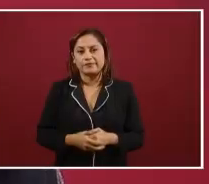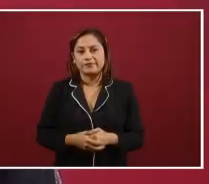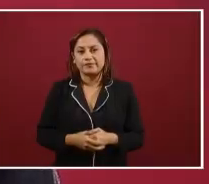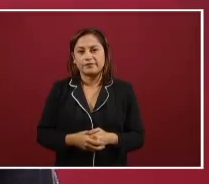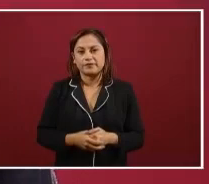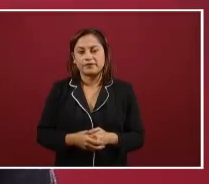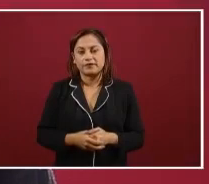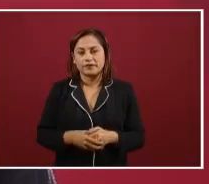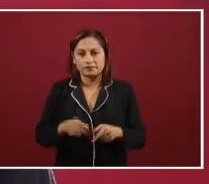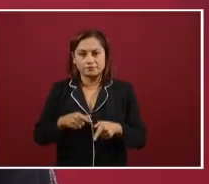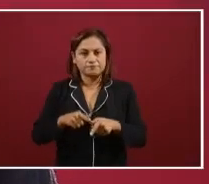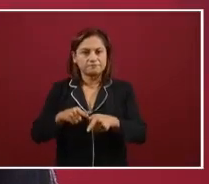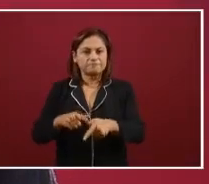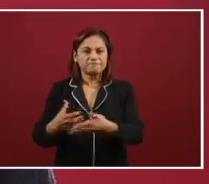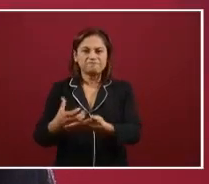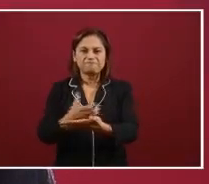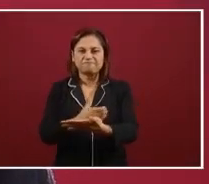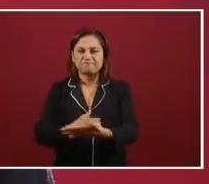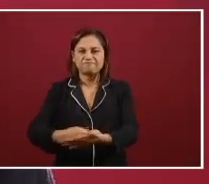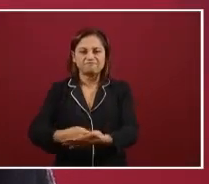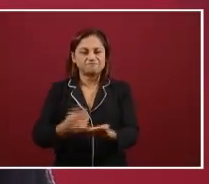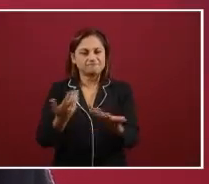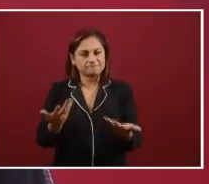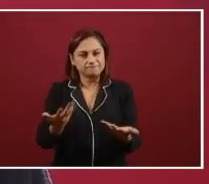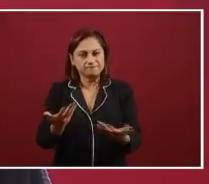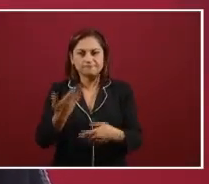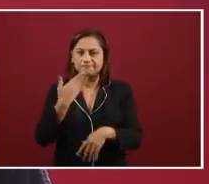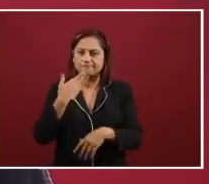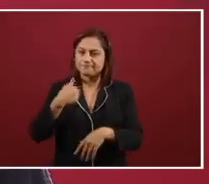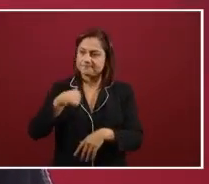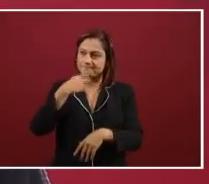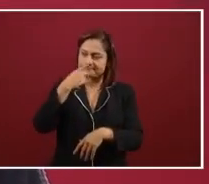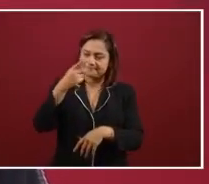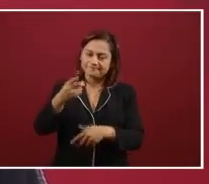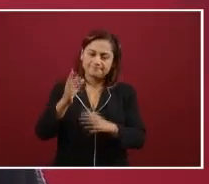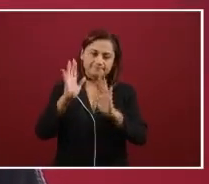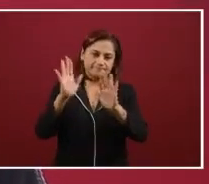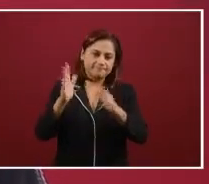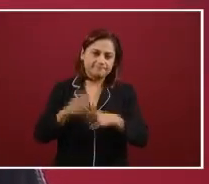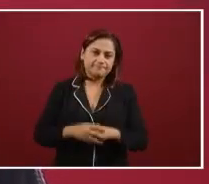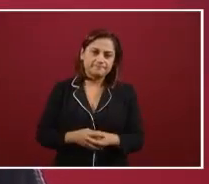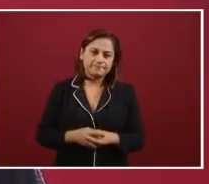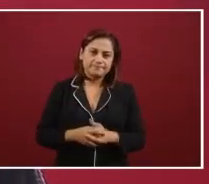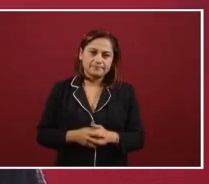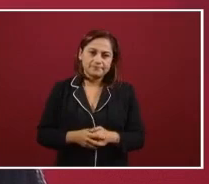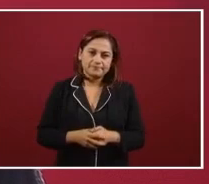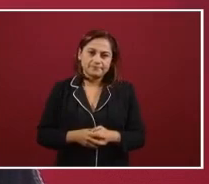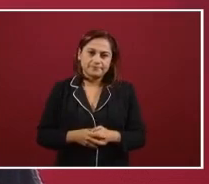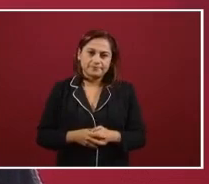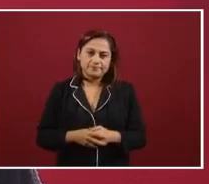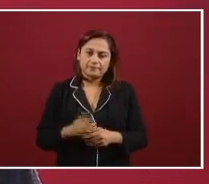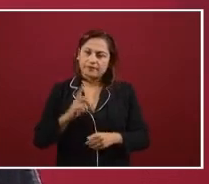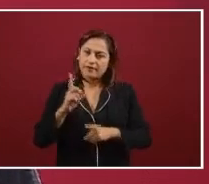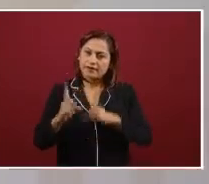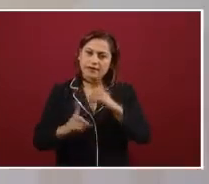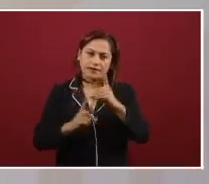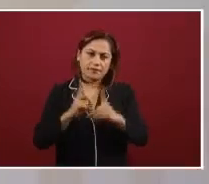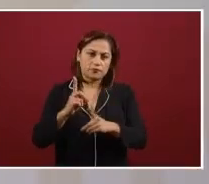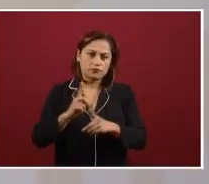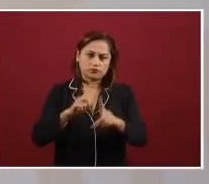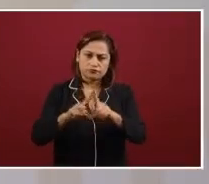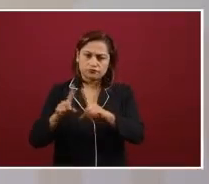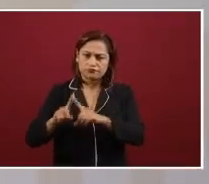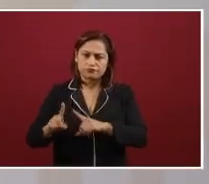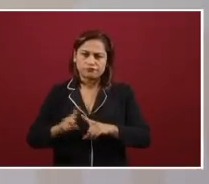seguir triunfando. Eso es lo que les mando a decir a todos los deportistas que